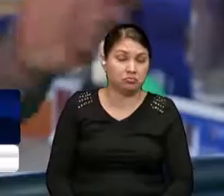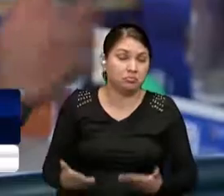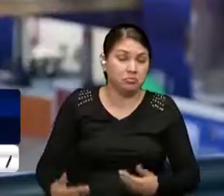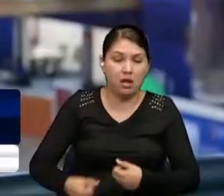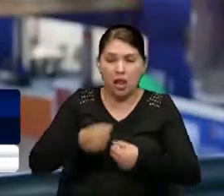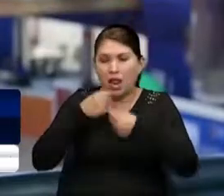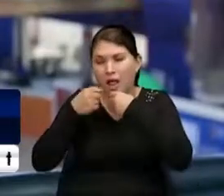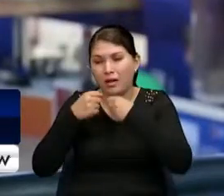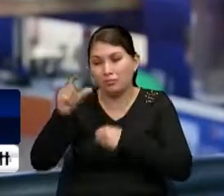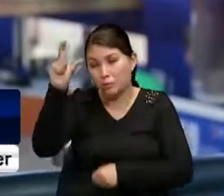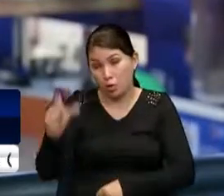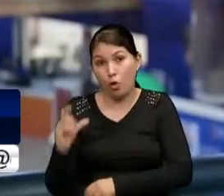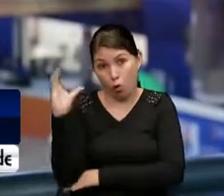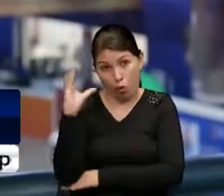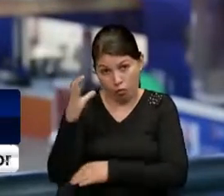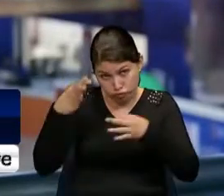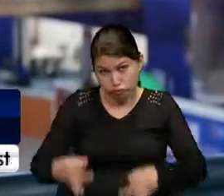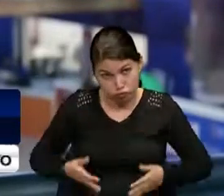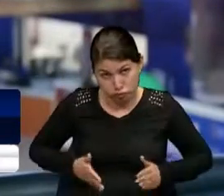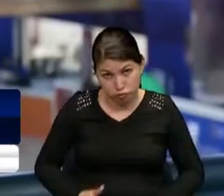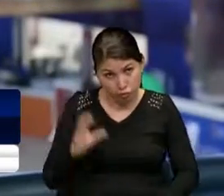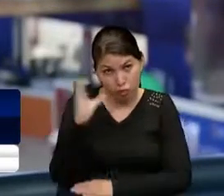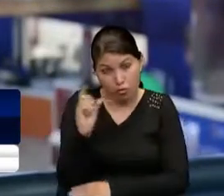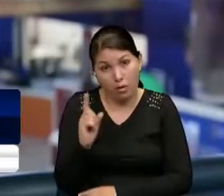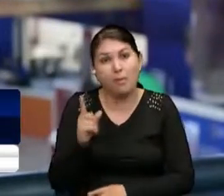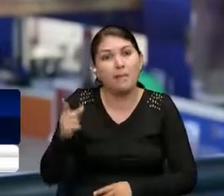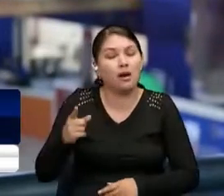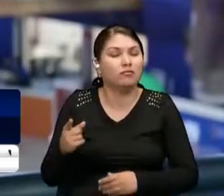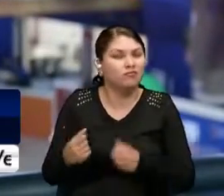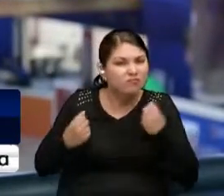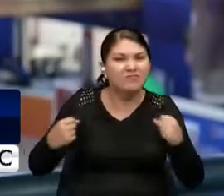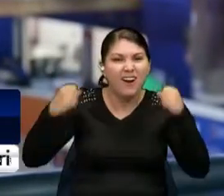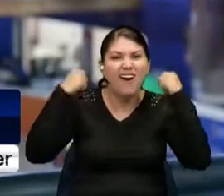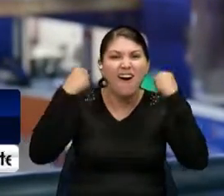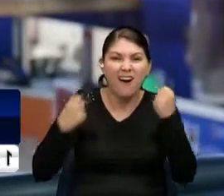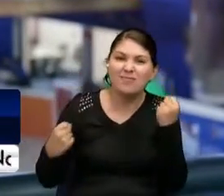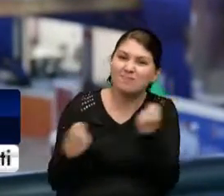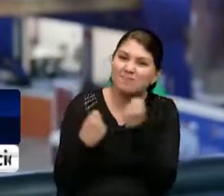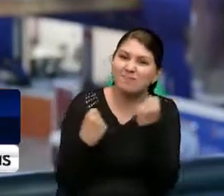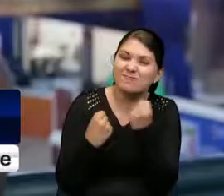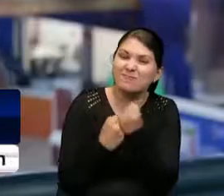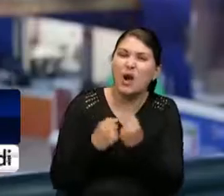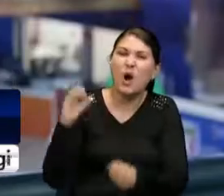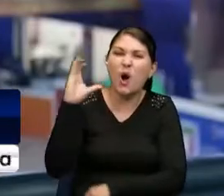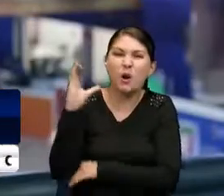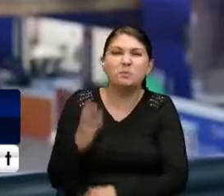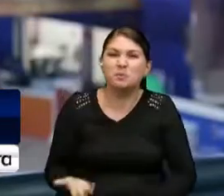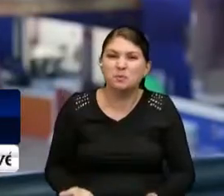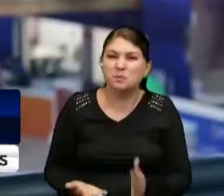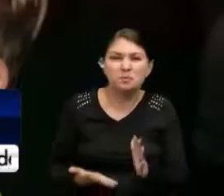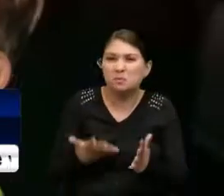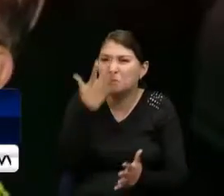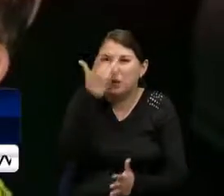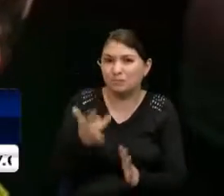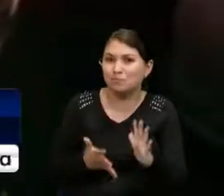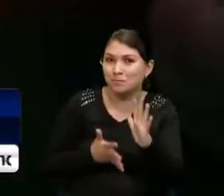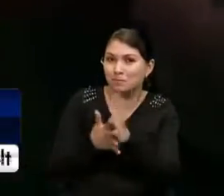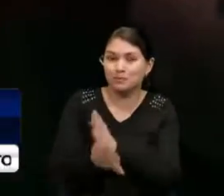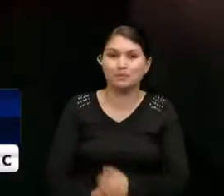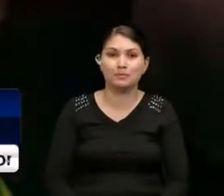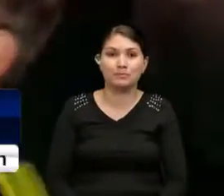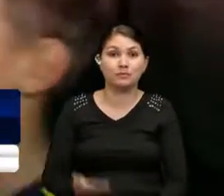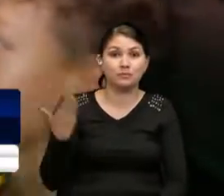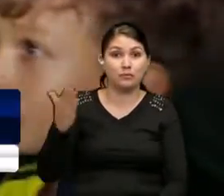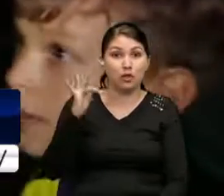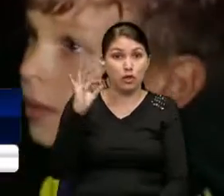en realidad no no es de colombia no nace en nuestro país pero lo hace fuerza a la selección nacional porque aquí las razones tony